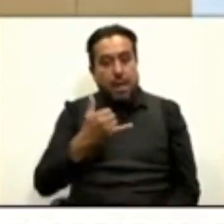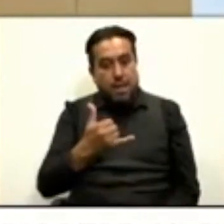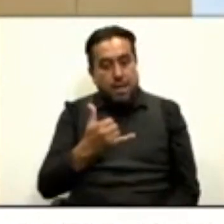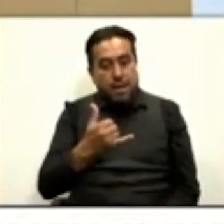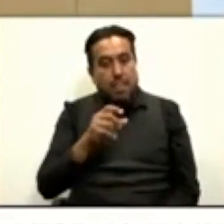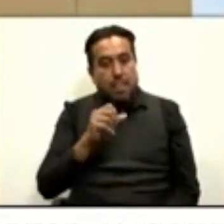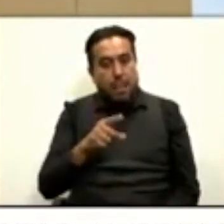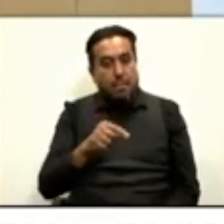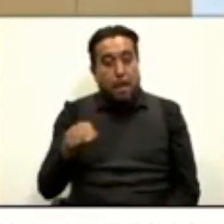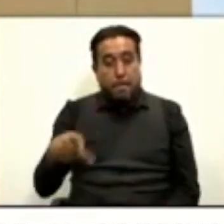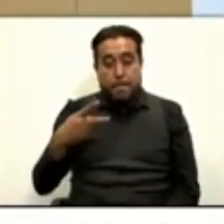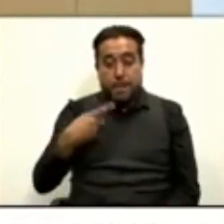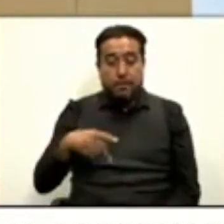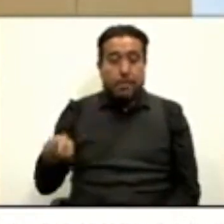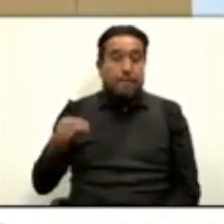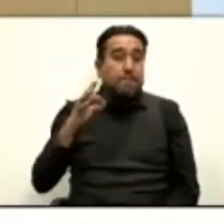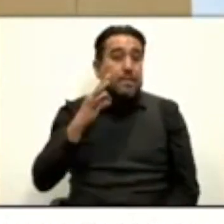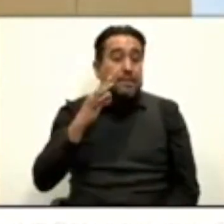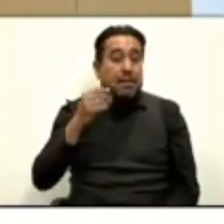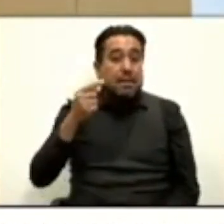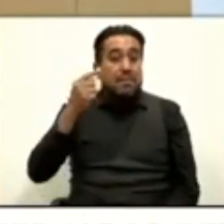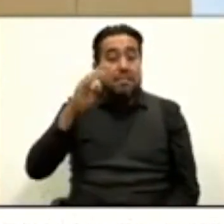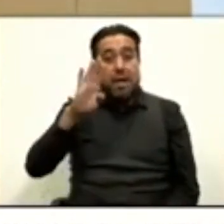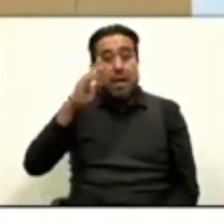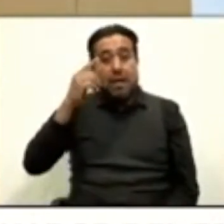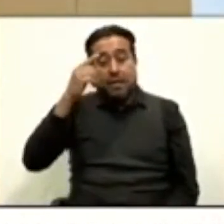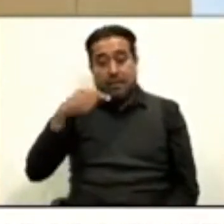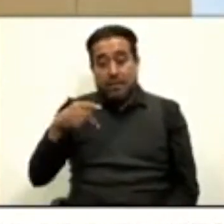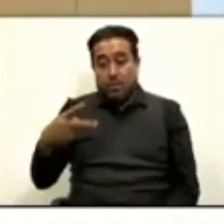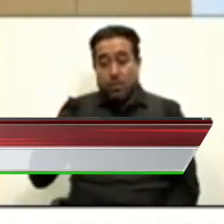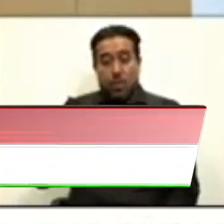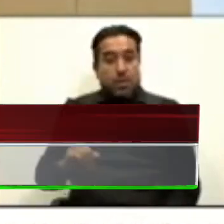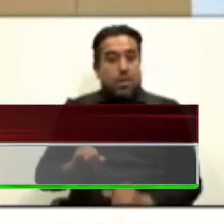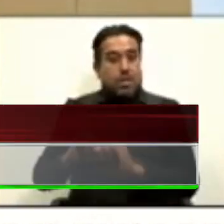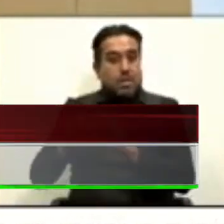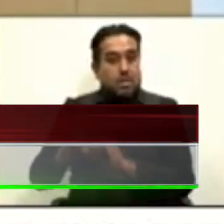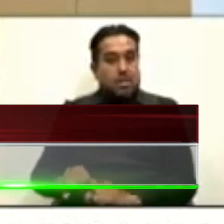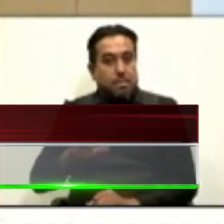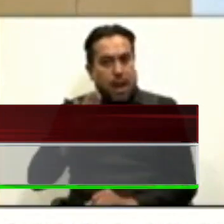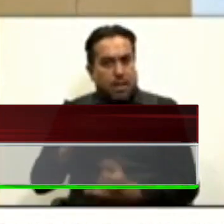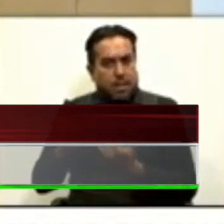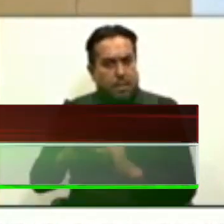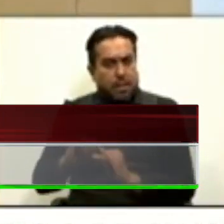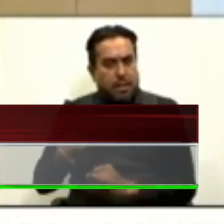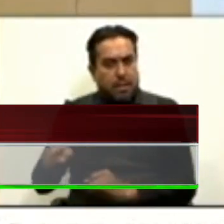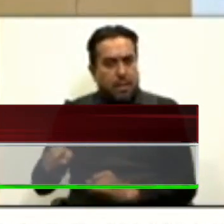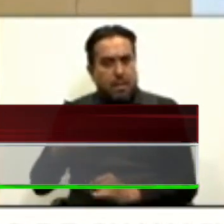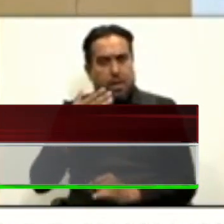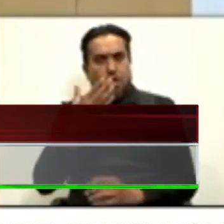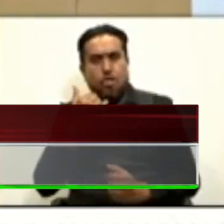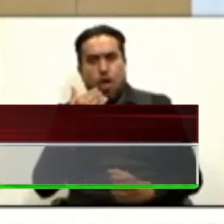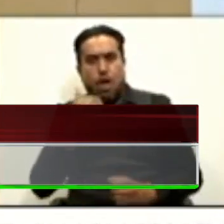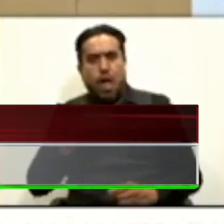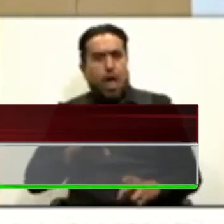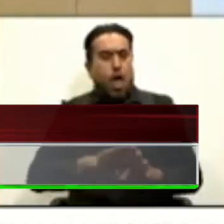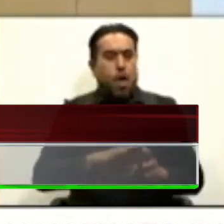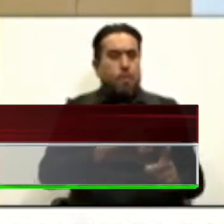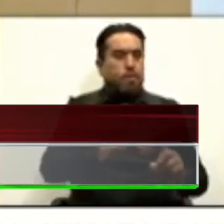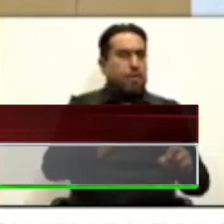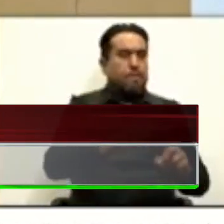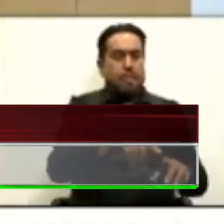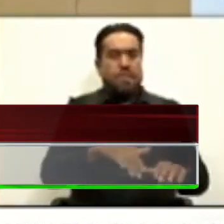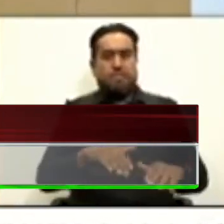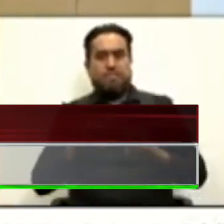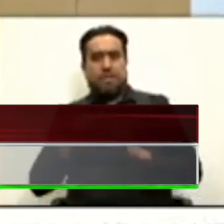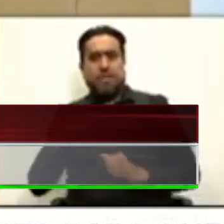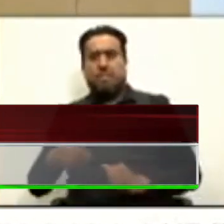de un fiscal verdaderamente autónomo que esté alejado de los grupos de poder en la entidad para que